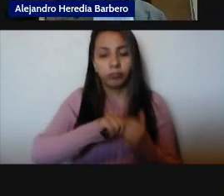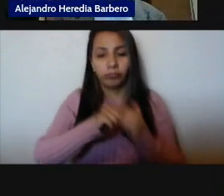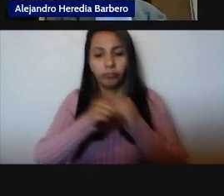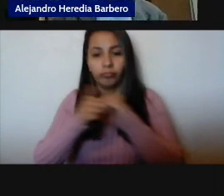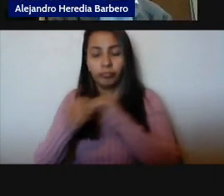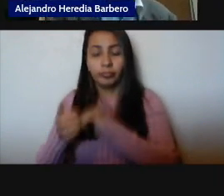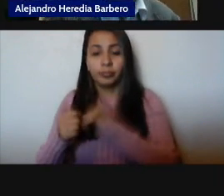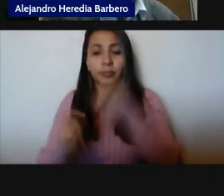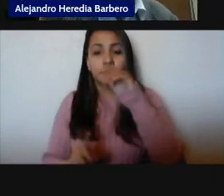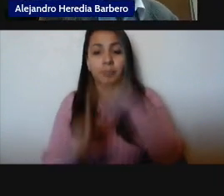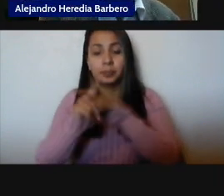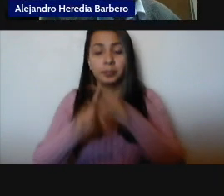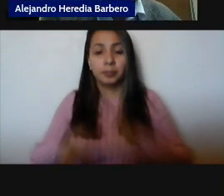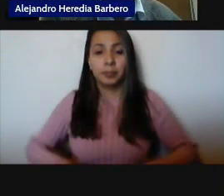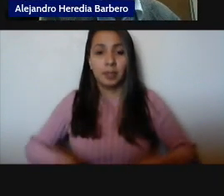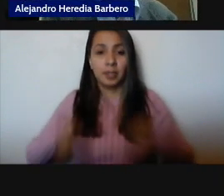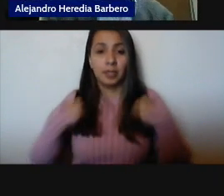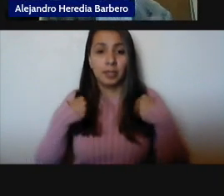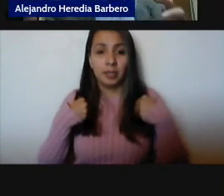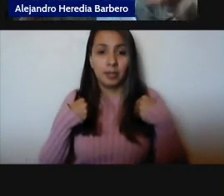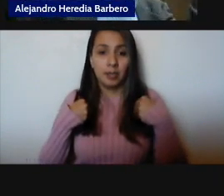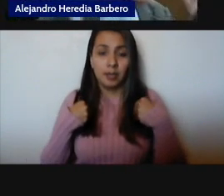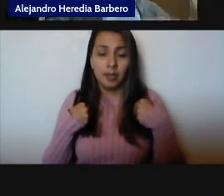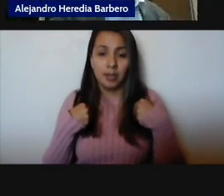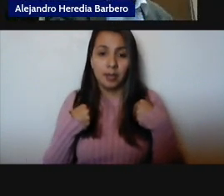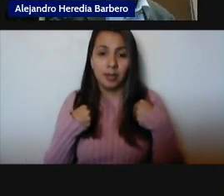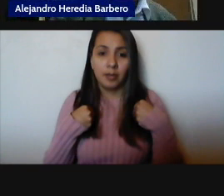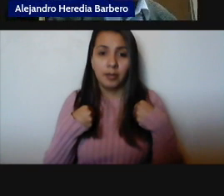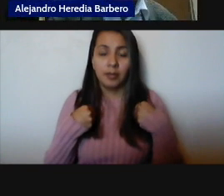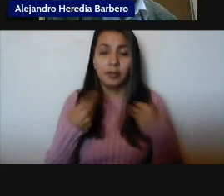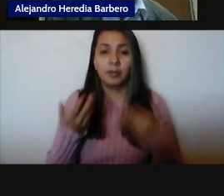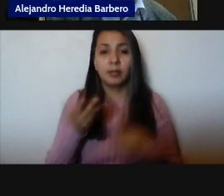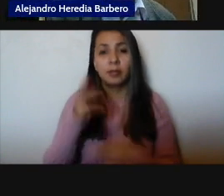de los sistemas ya de relevancia para la vida, sin necesidad